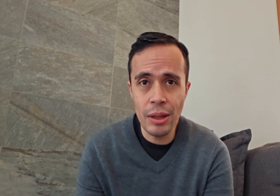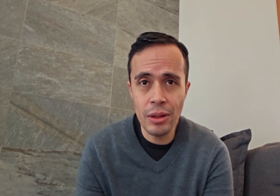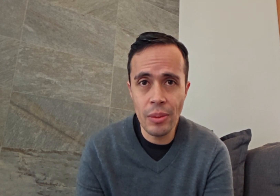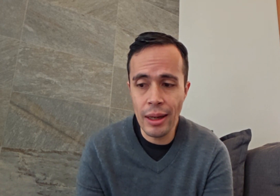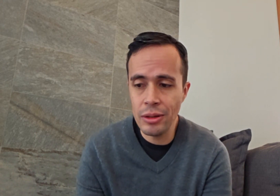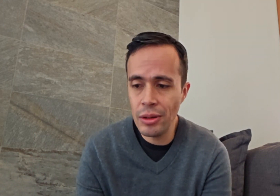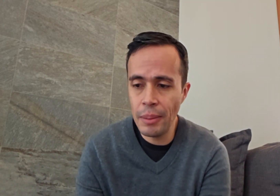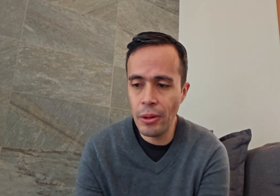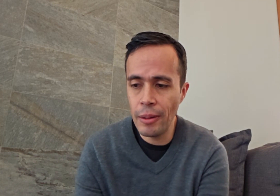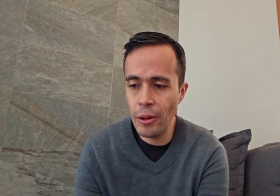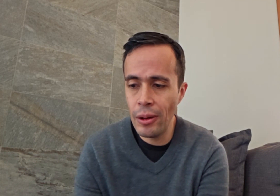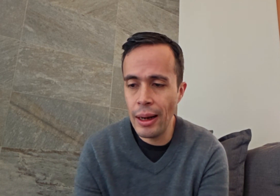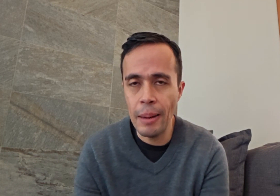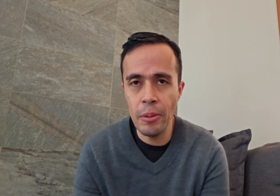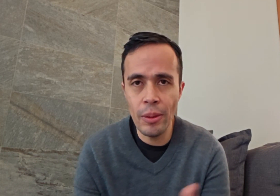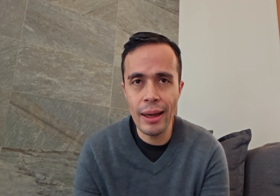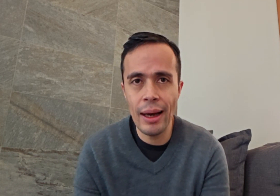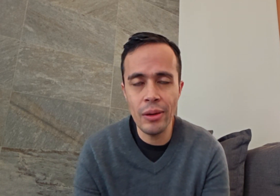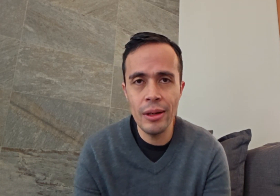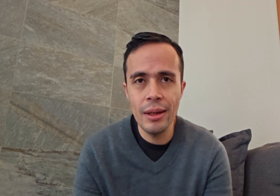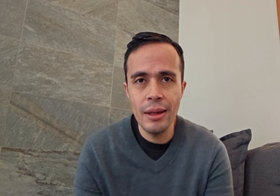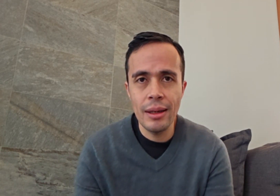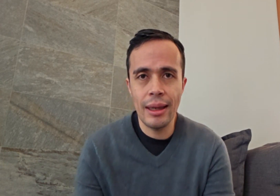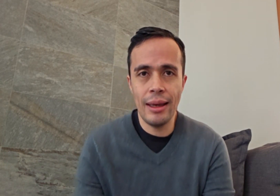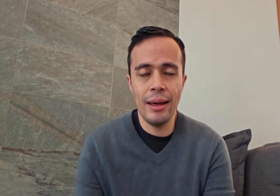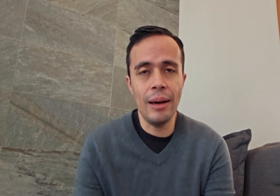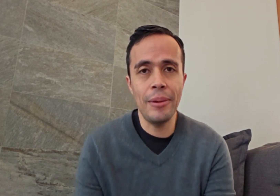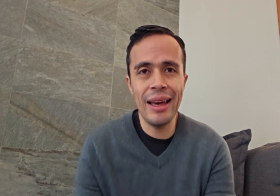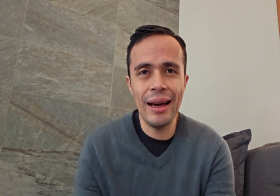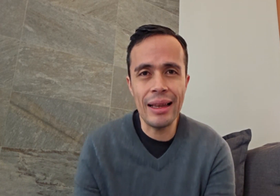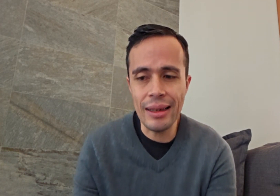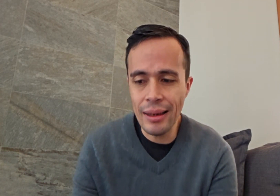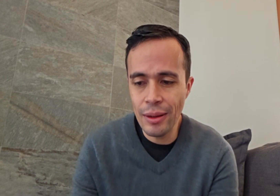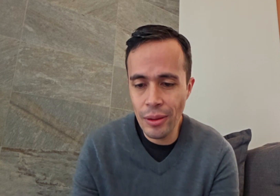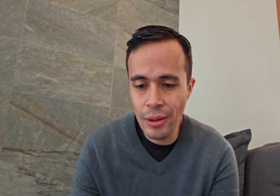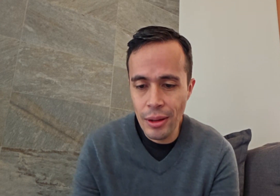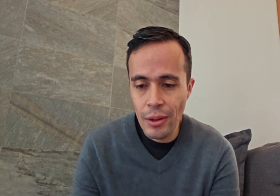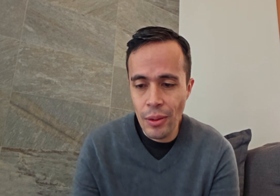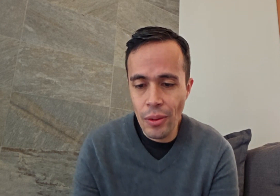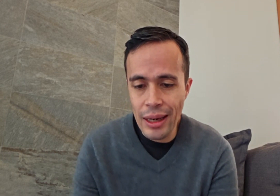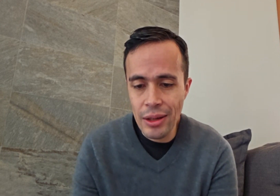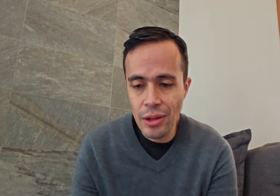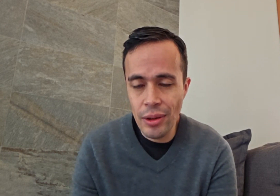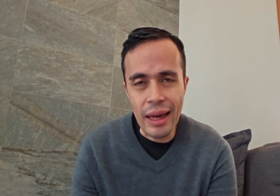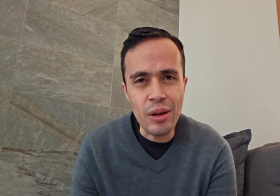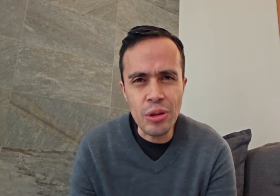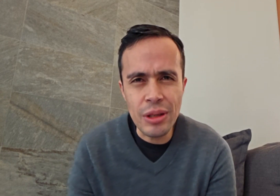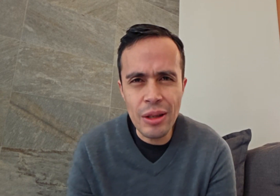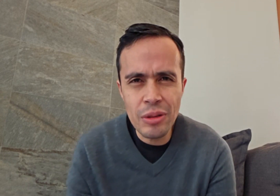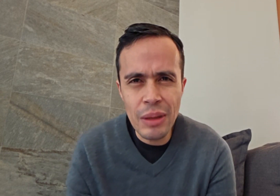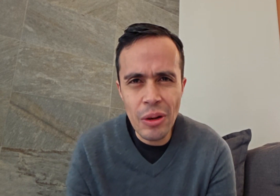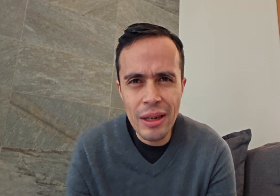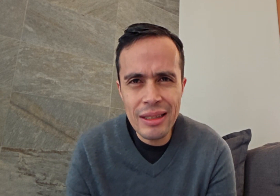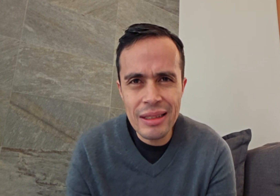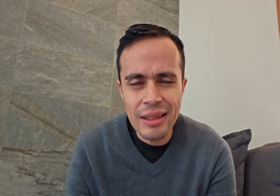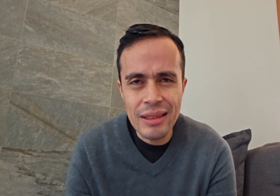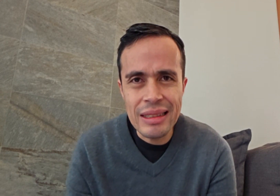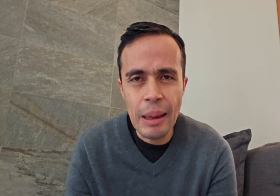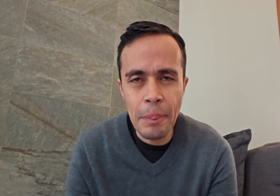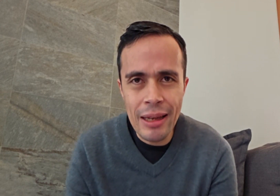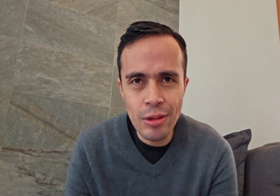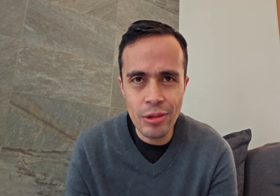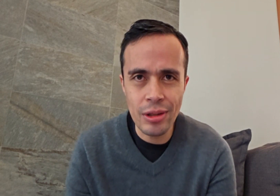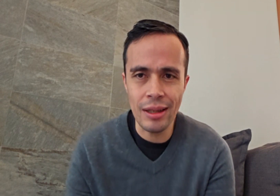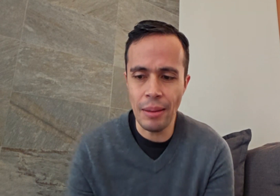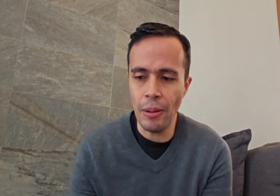varios los medios de comunicación que, por ejemplo, han publicado que habría adquirido un rancho en 800 millones